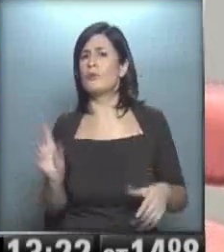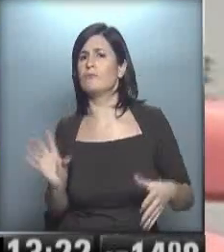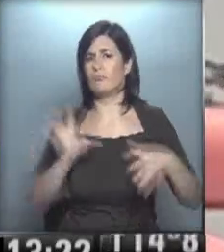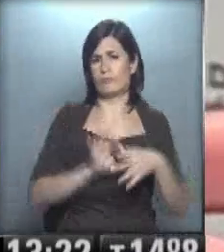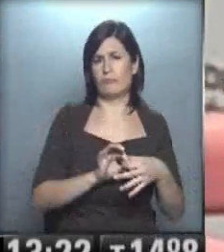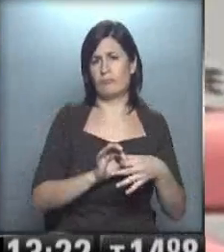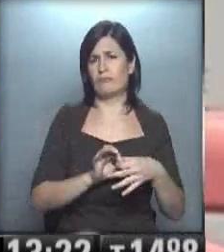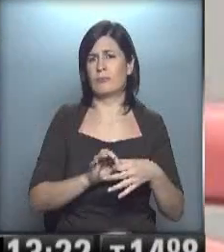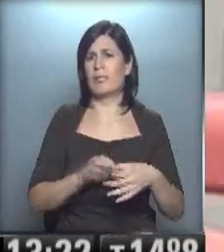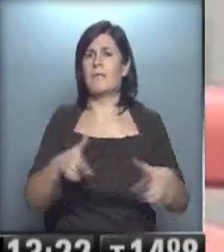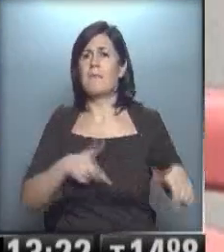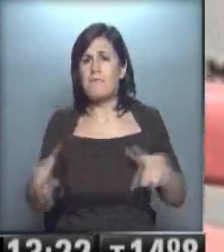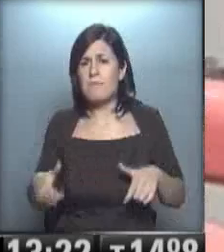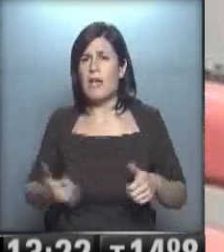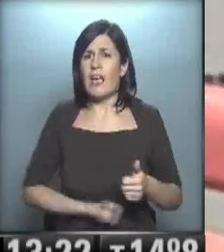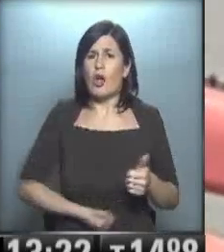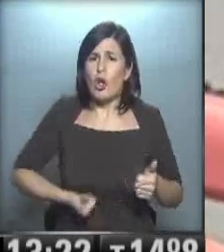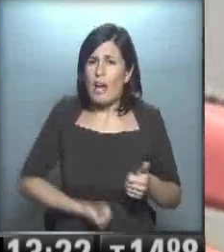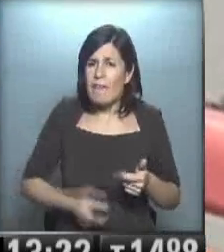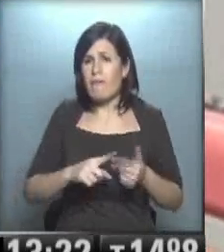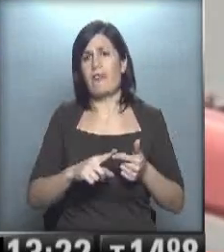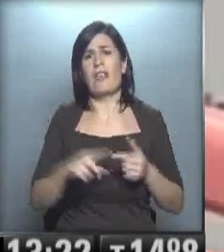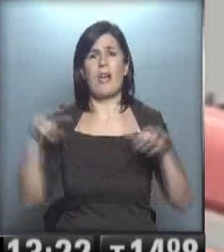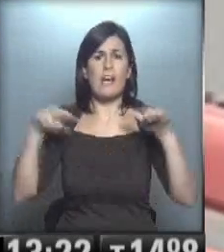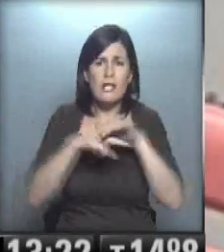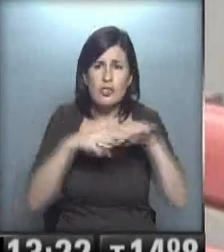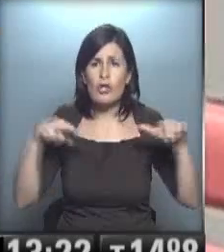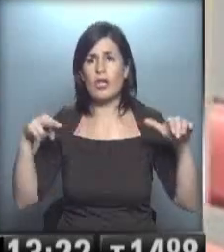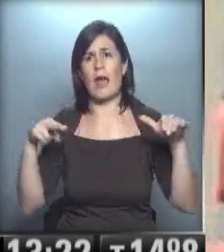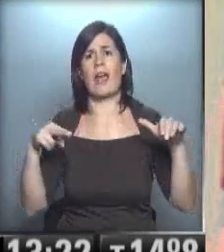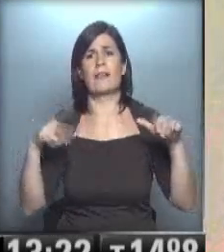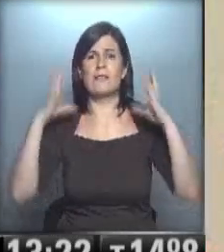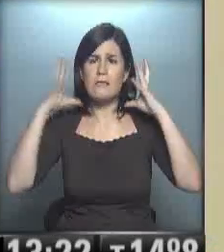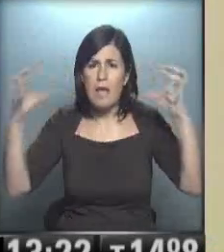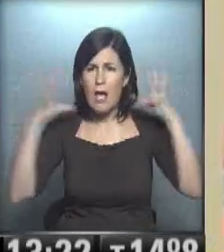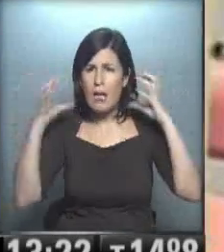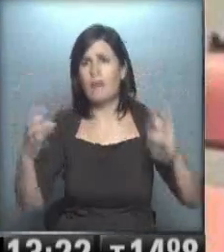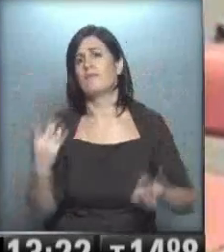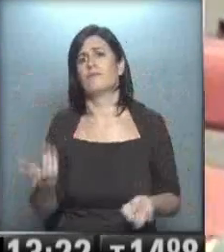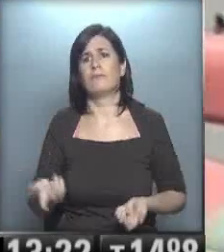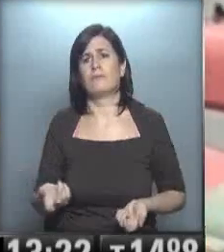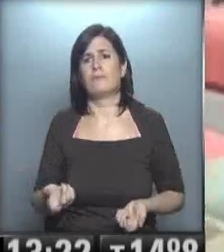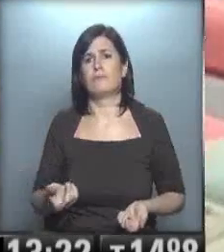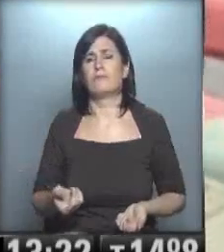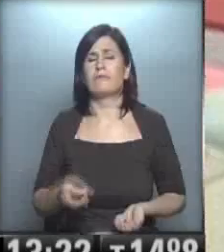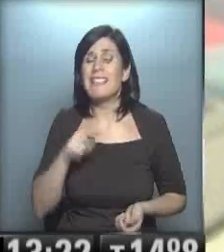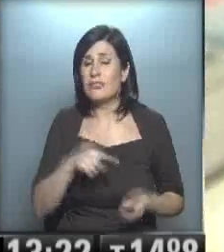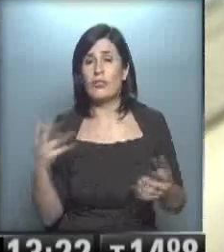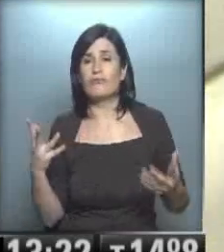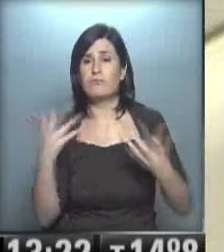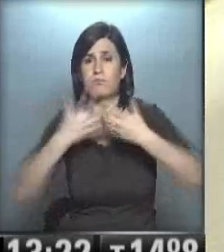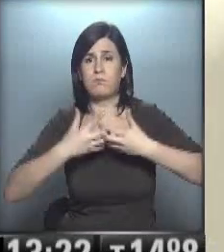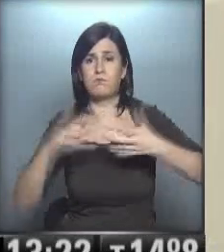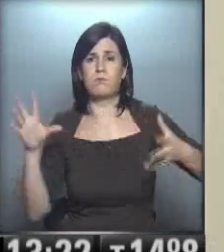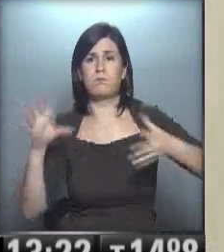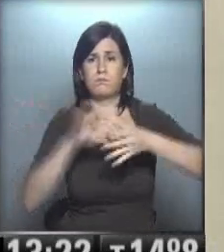la ecografía la resonancia la tomosíntesis y esto sería un complemento para